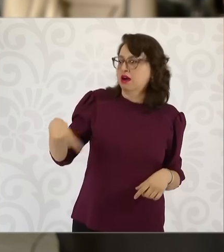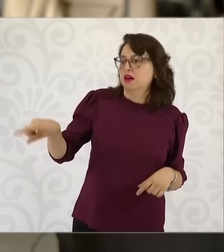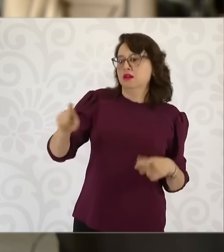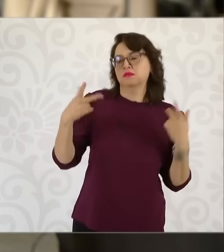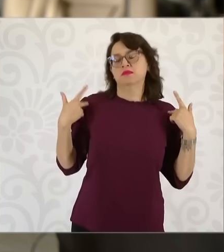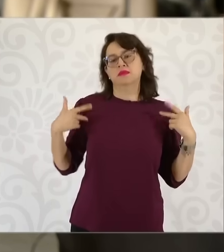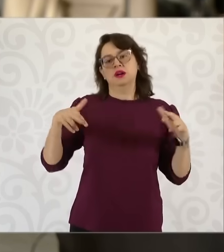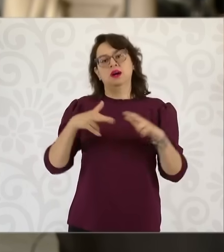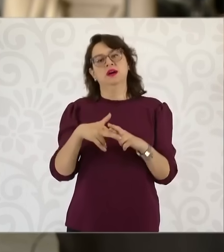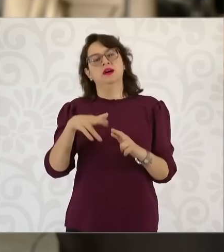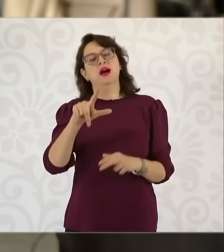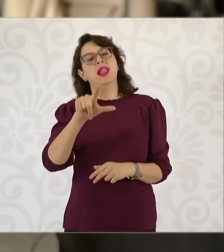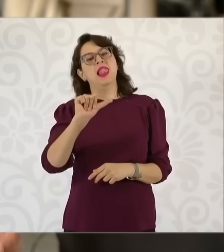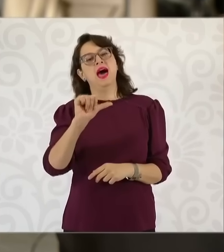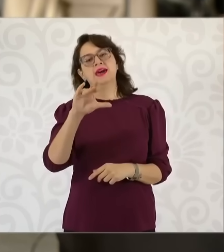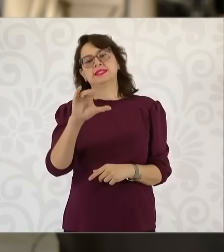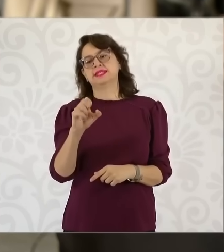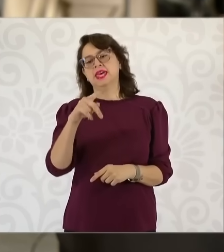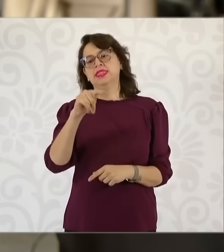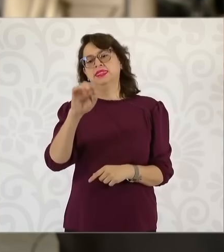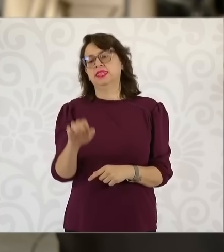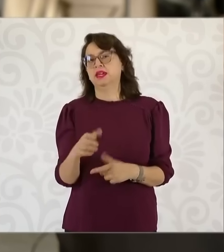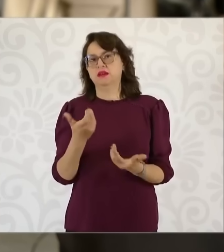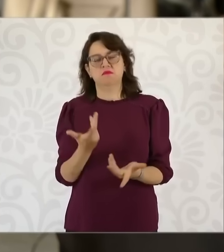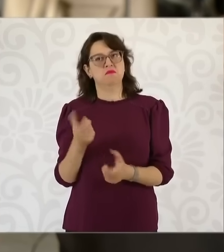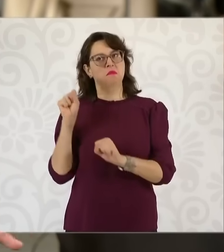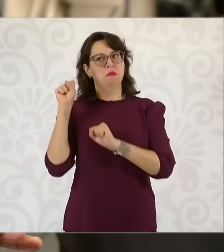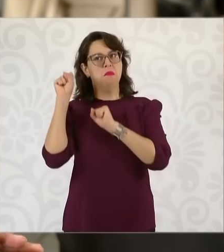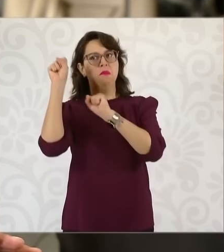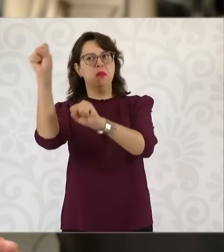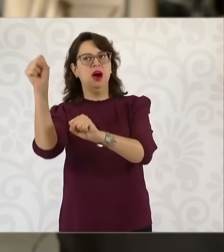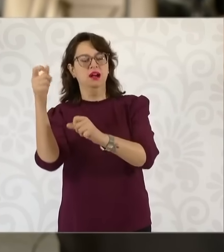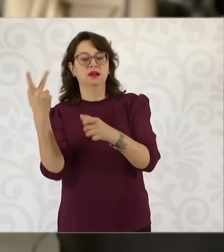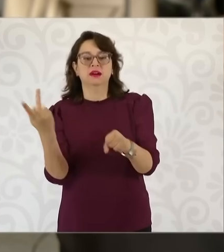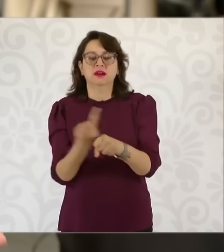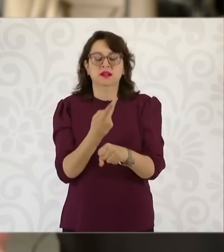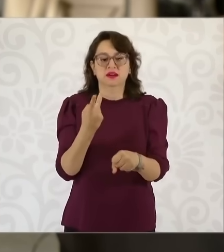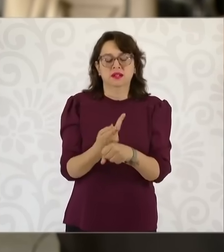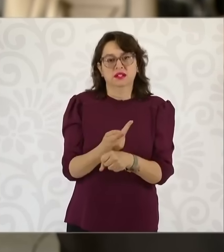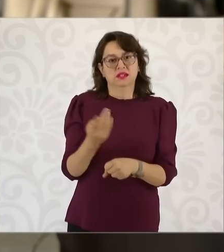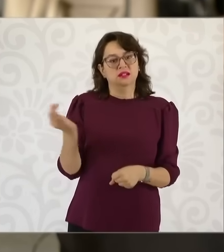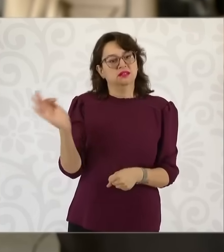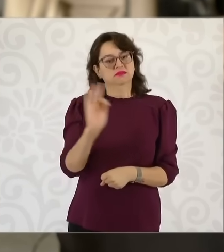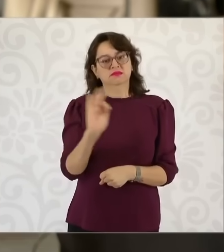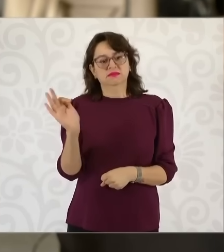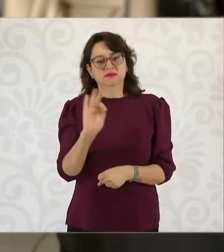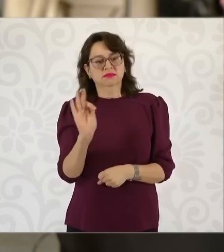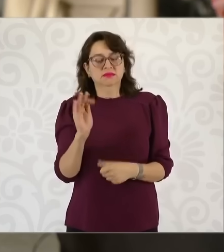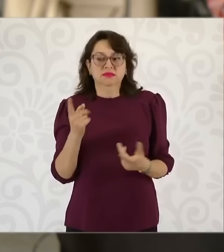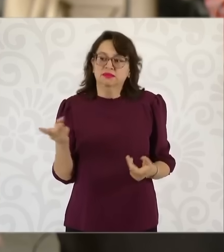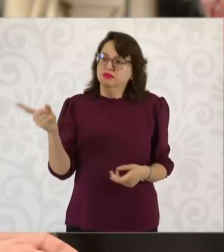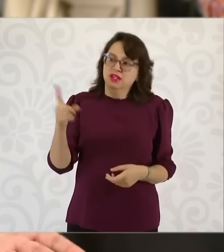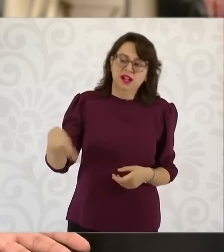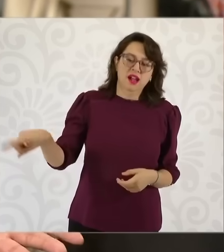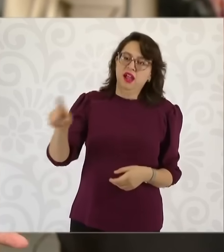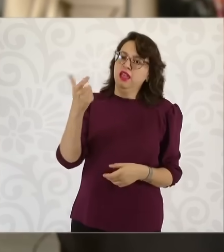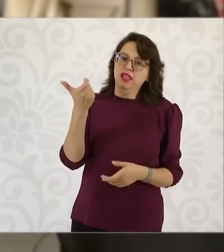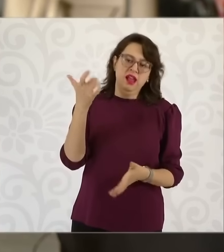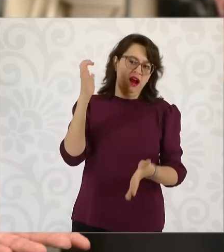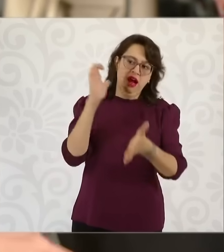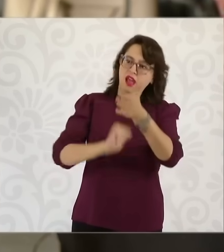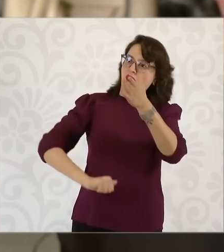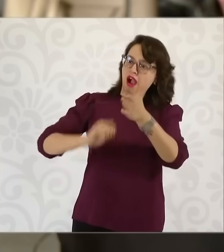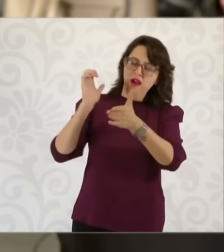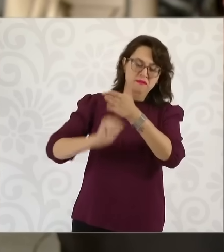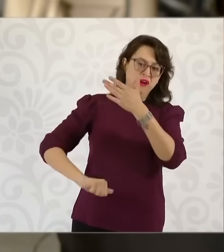coordinadora. Conocer si se está considerando o se ha puesto sobre la mesa la opción de hacer descuentos a